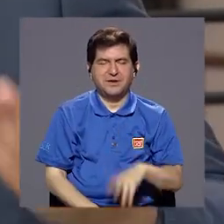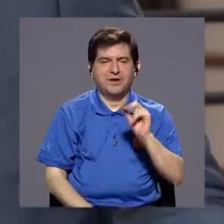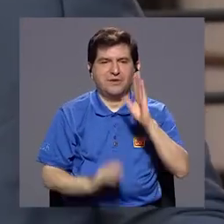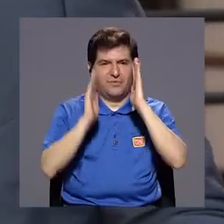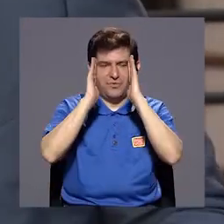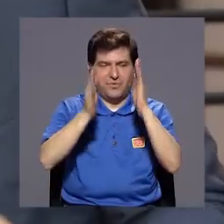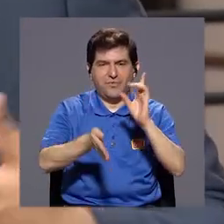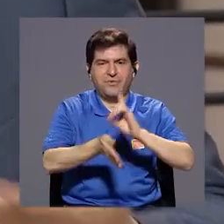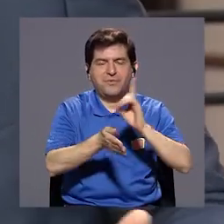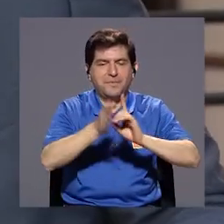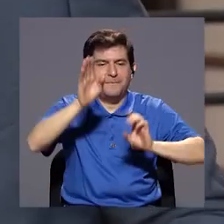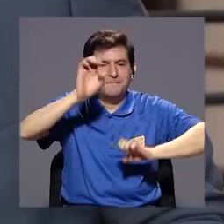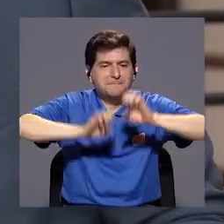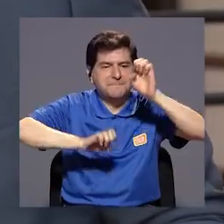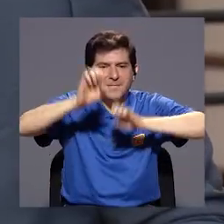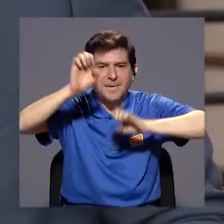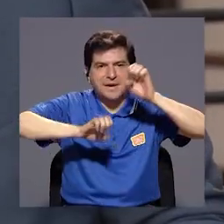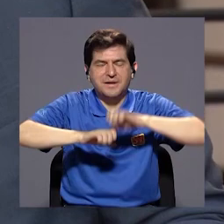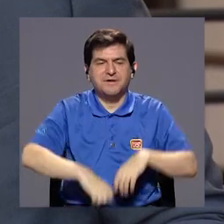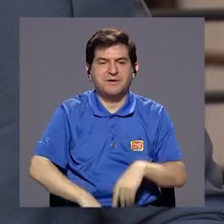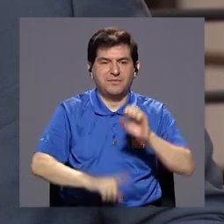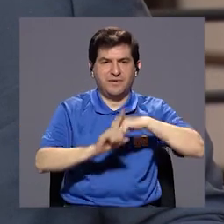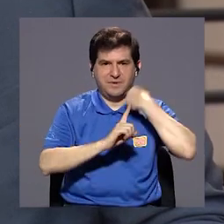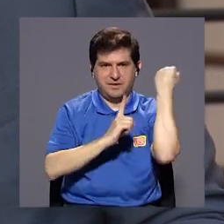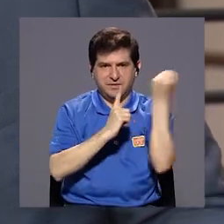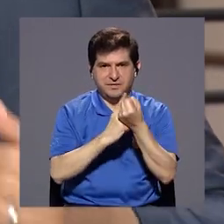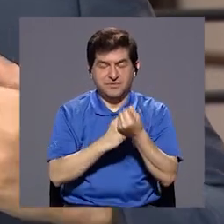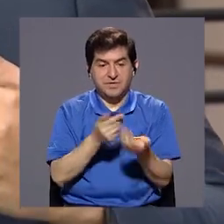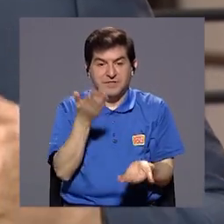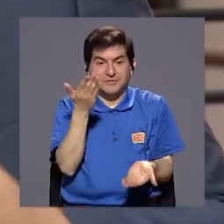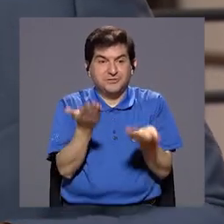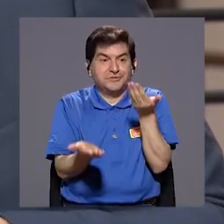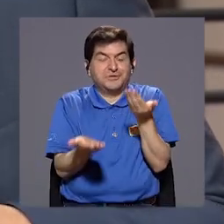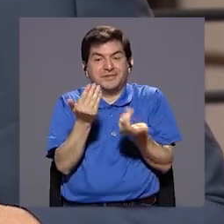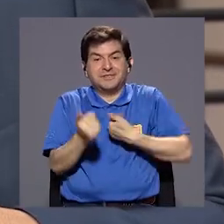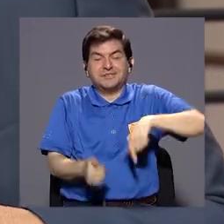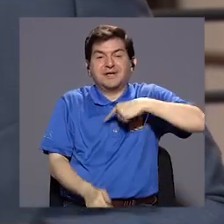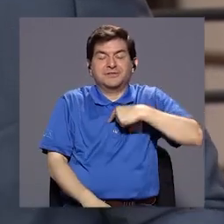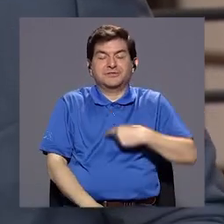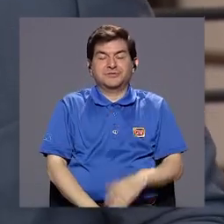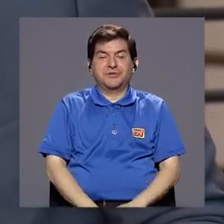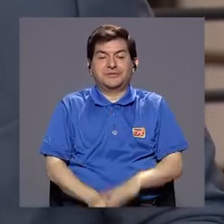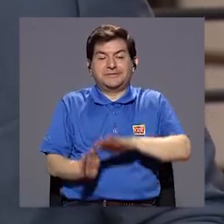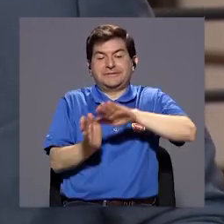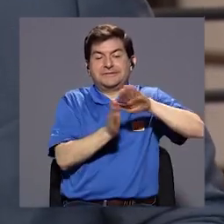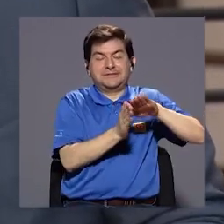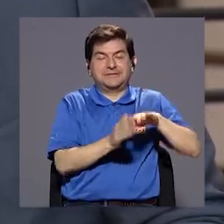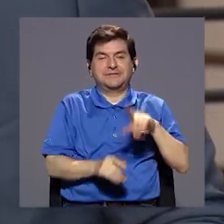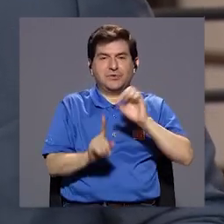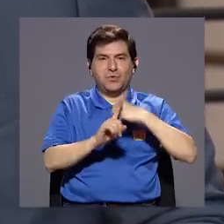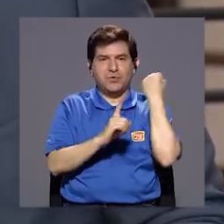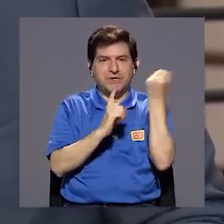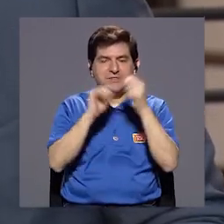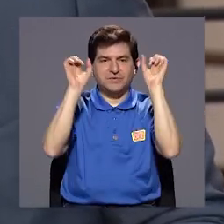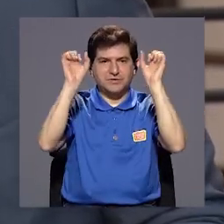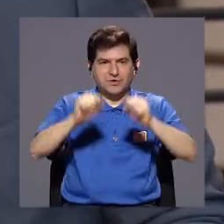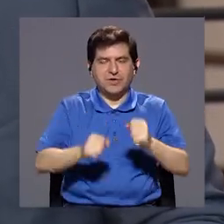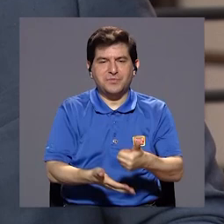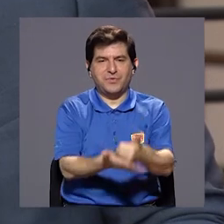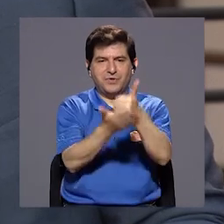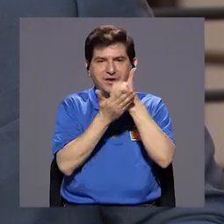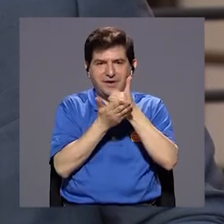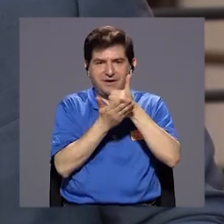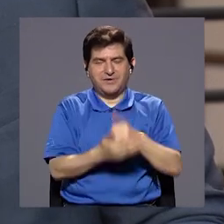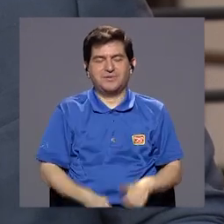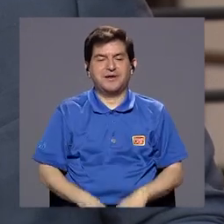una consulta médica para evaluar ese episodio, podría que nos estemos saltando una medida correctiva que podríamos hacer y